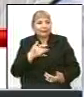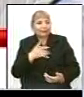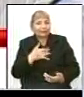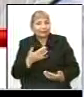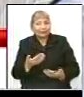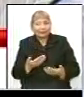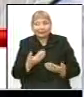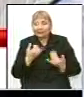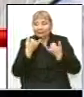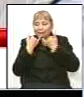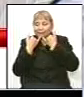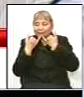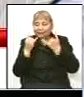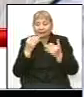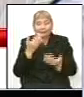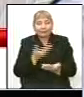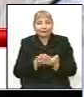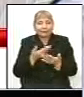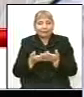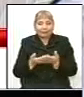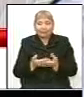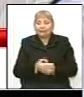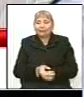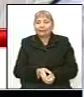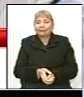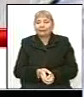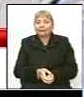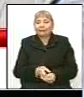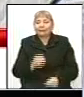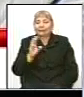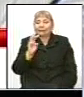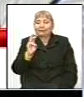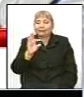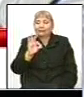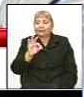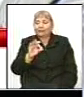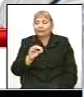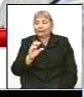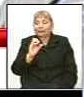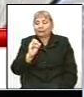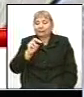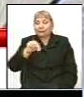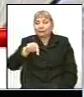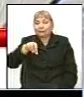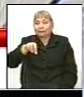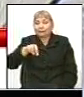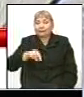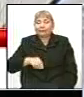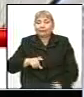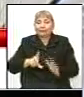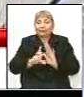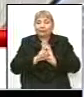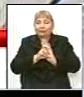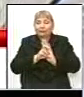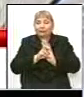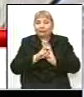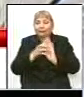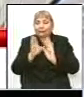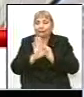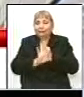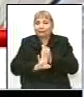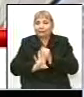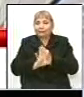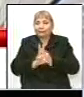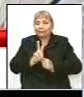libre e informado, que está reconocido en el convenio 169 de la ONP. La Ley de Áreas Naturales Protegidas,